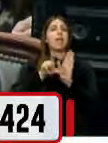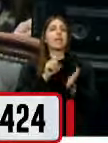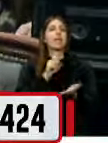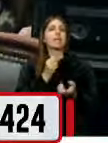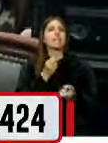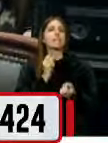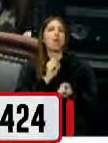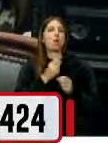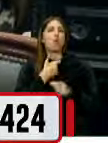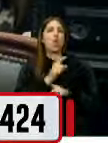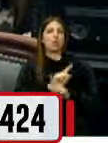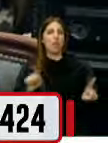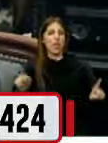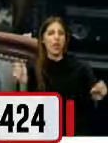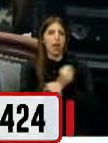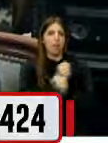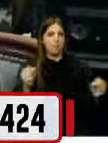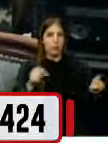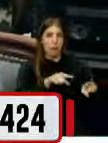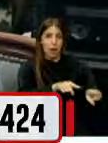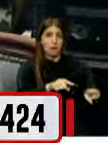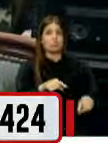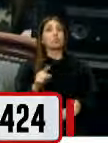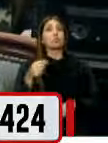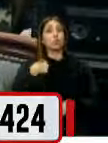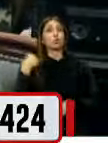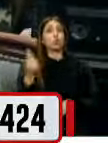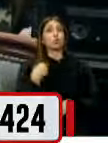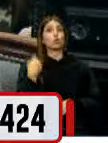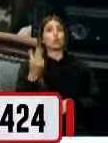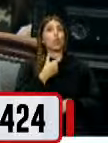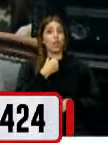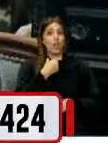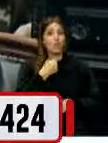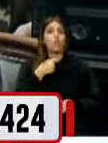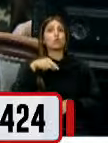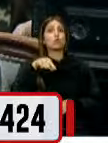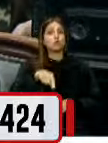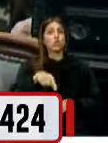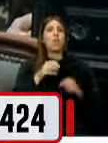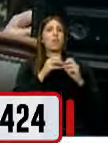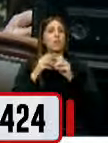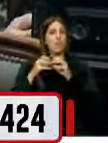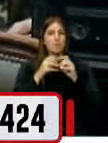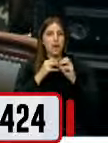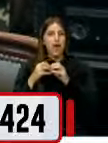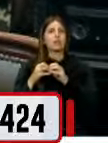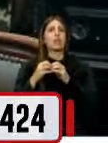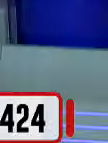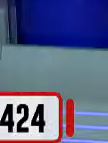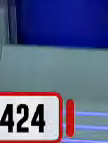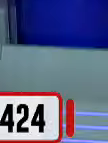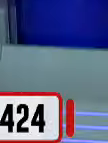Para Ingrid, Herman, iba a decir, para Ingrid, cometí la misma barbaridad que ya se cometieron cuando las